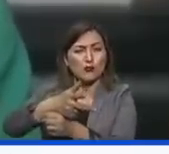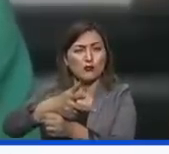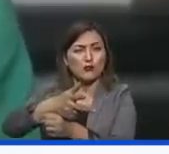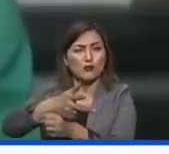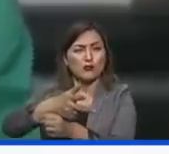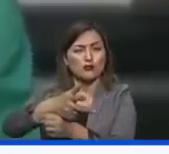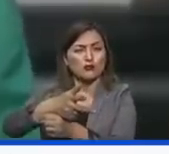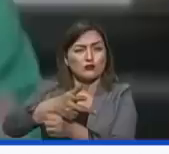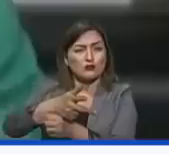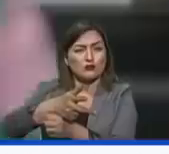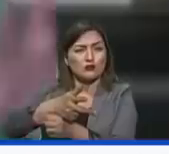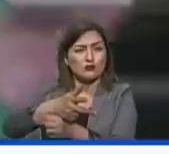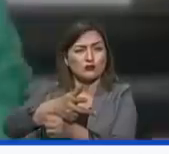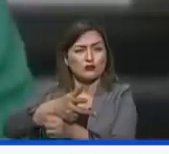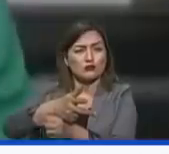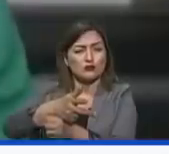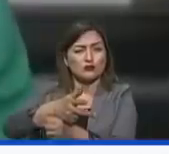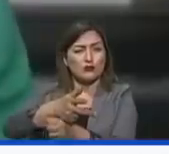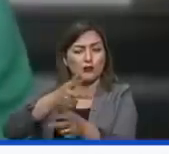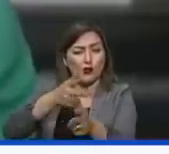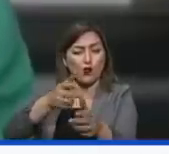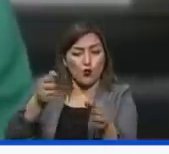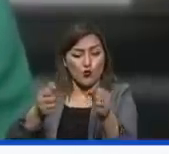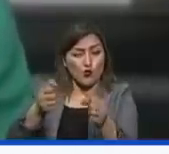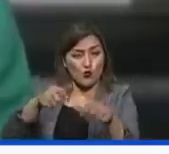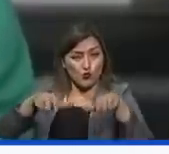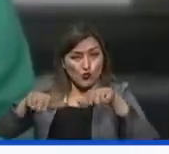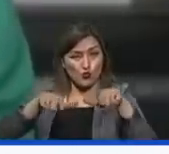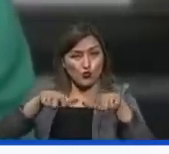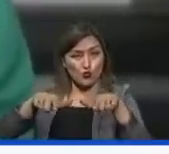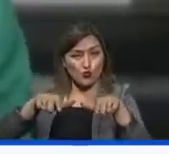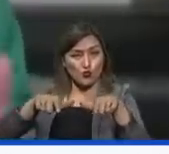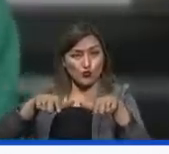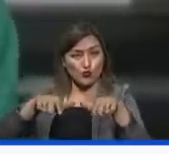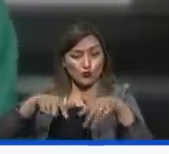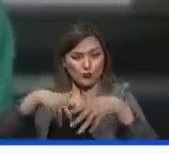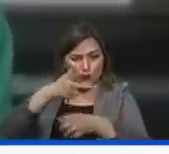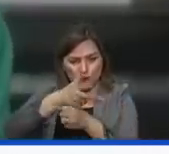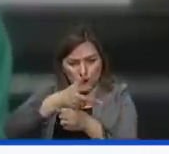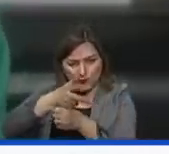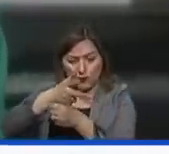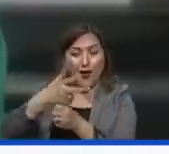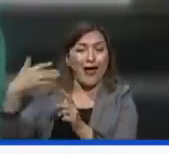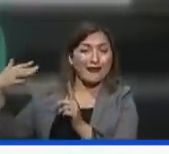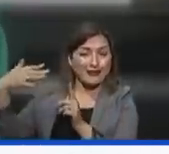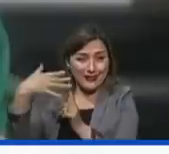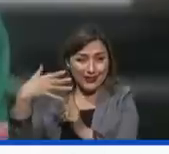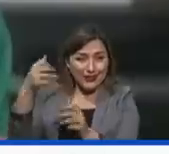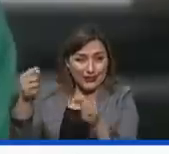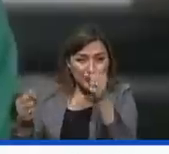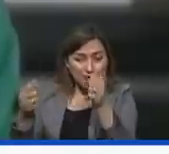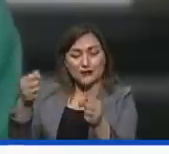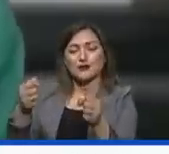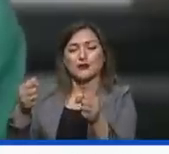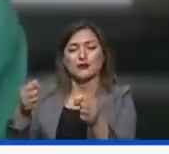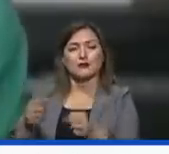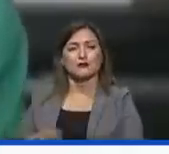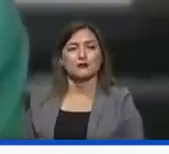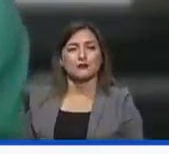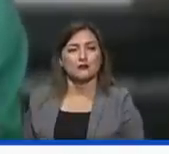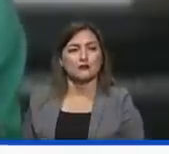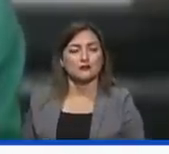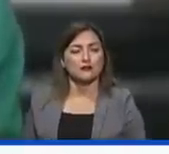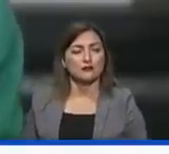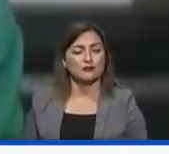hacia las personas que estaban en ese momento haciéndolo con la cobertura y a los vehículos que se encontraban en el área